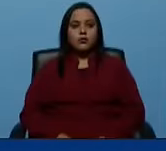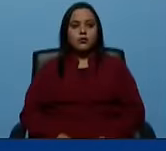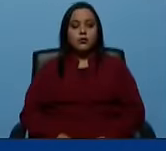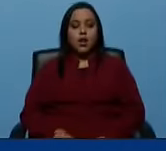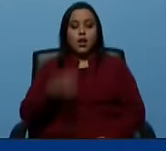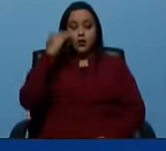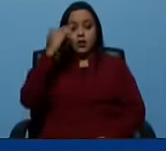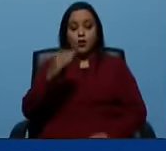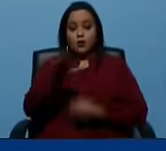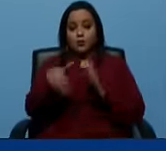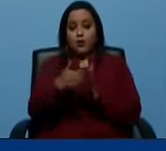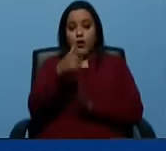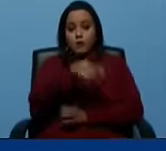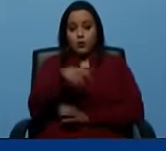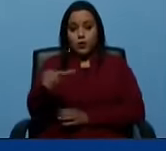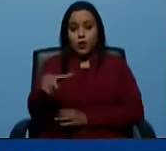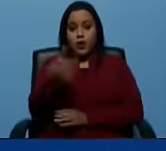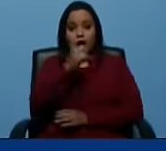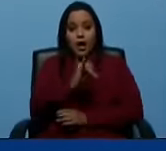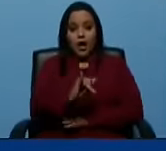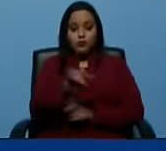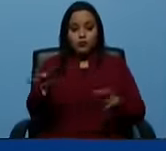Estamos en transmisión normal, ¿verdad?